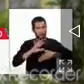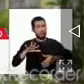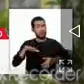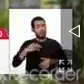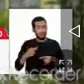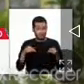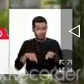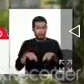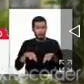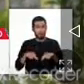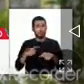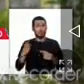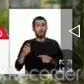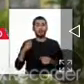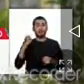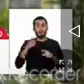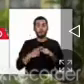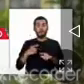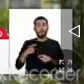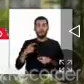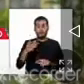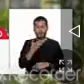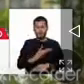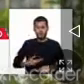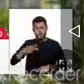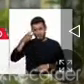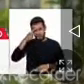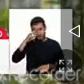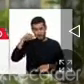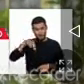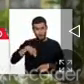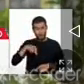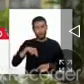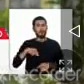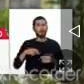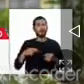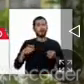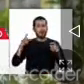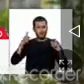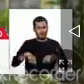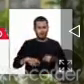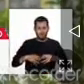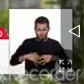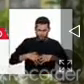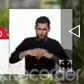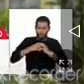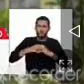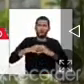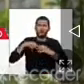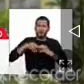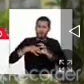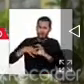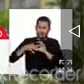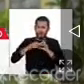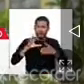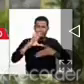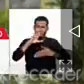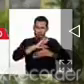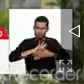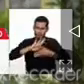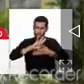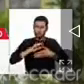porque desde acá, como dijo el expresidente de México, tenemos que salir fortalecidos en esta Alianza del